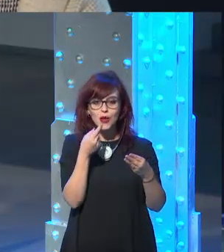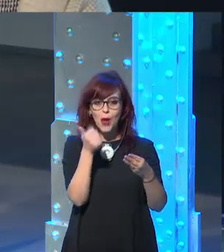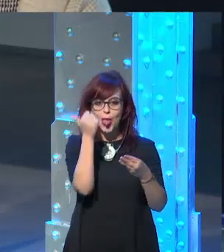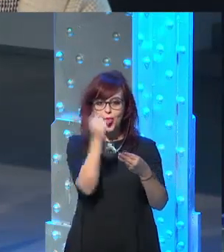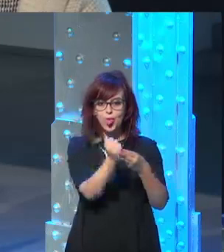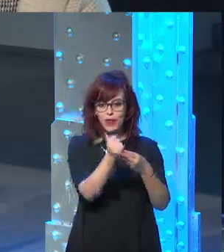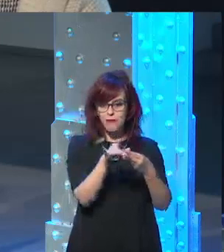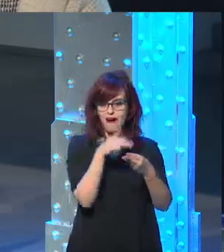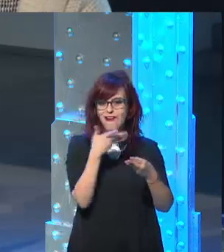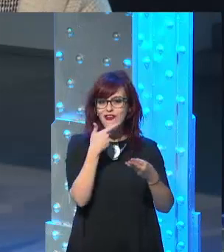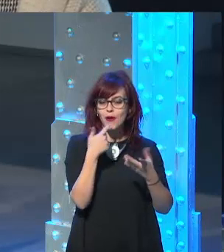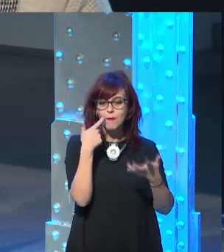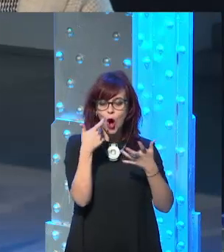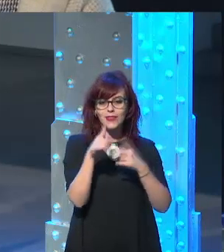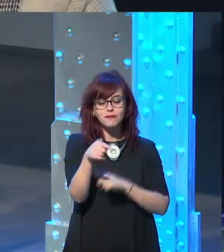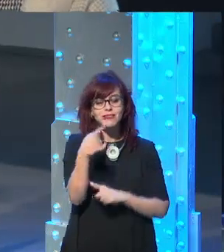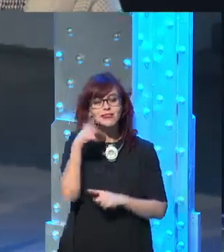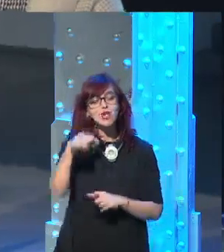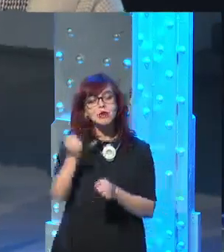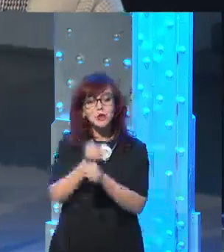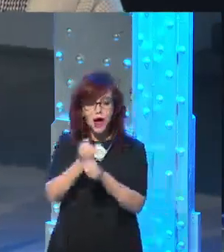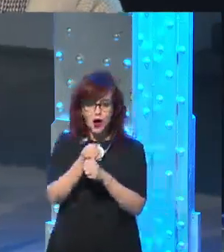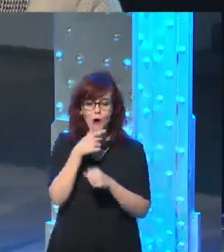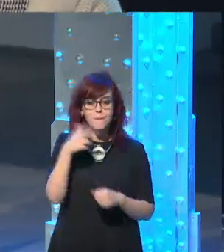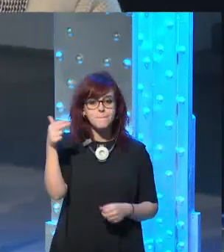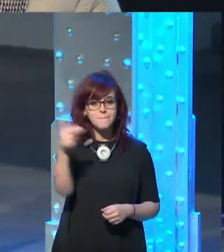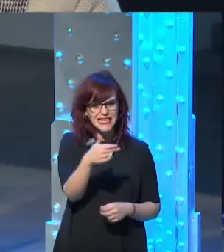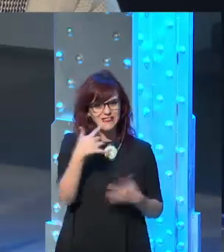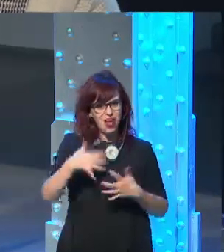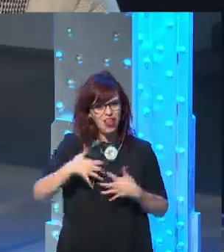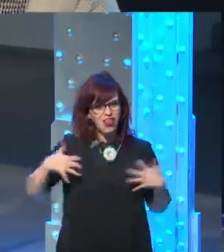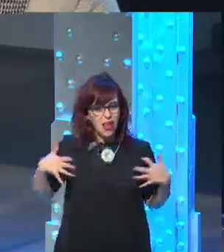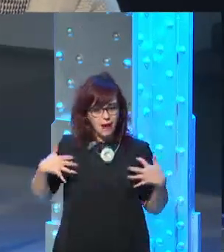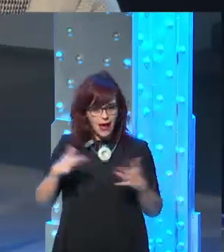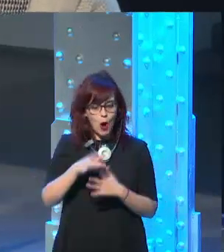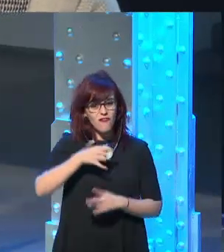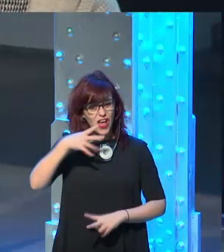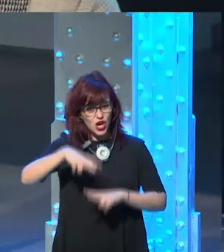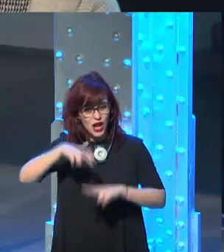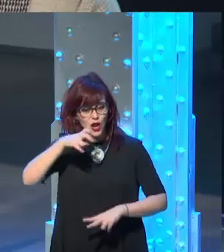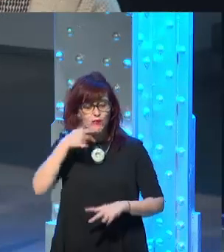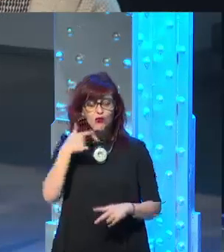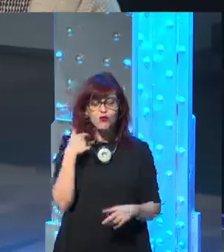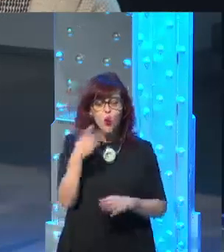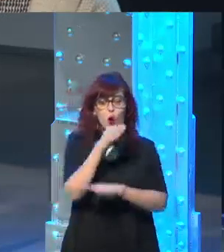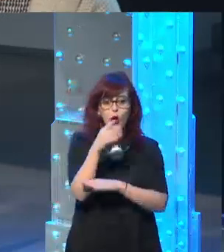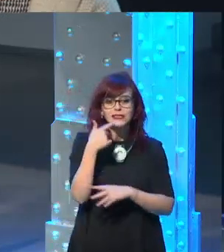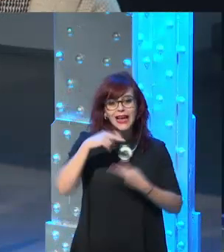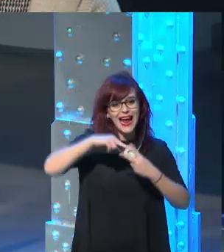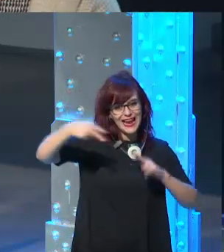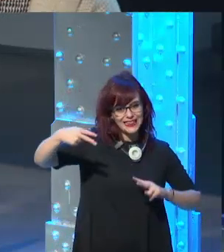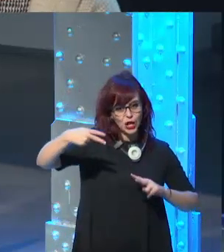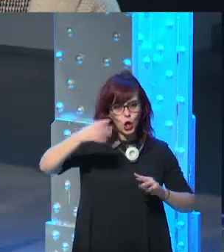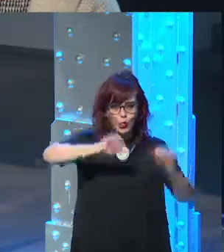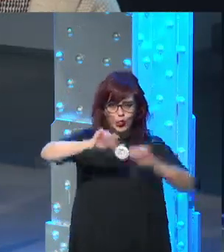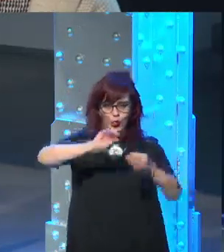fácil verla. Y yo trabajo con pez cebra, peces transgénicos, están manipulados genéticamente porque yo estoy interesada en curar Alzheimer humano, de manera